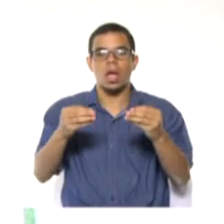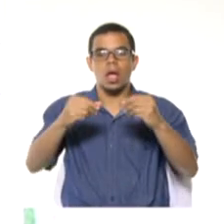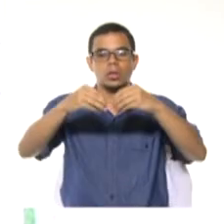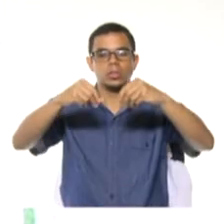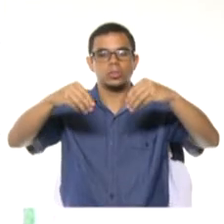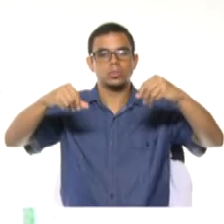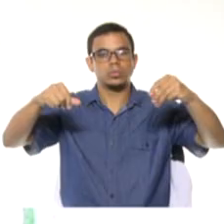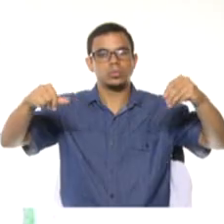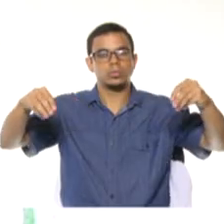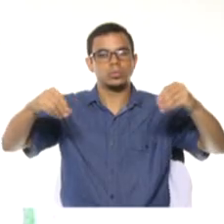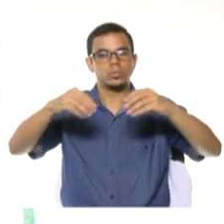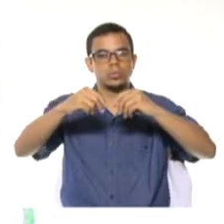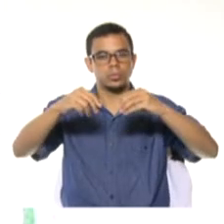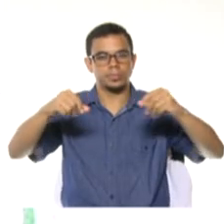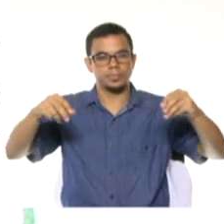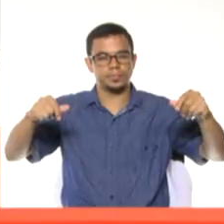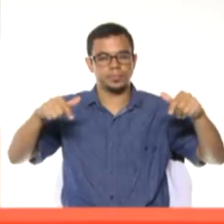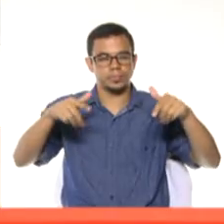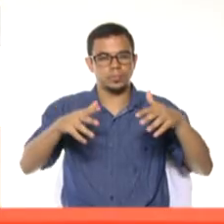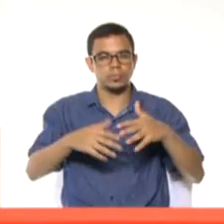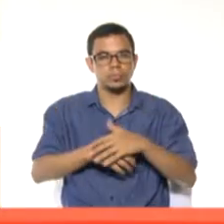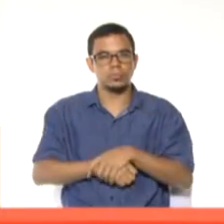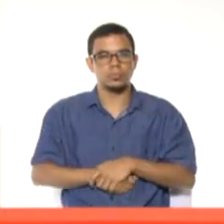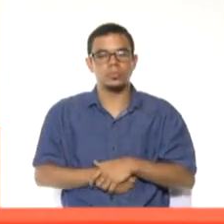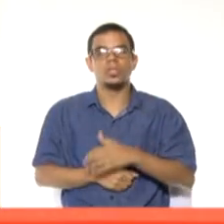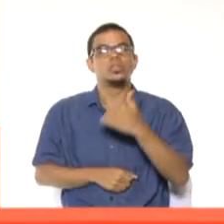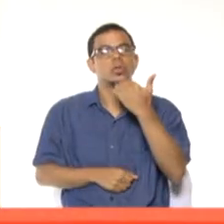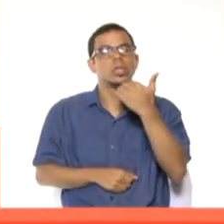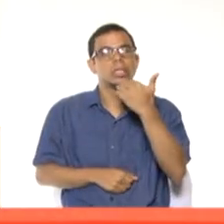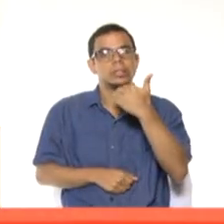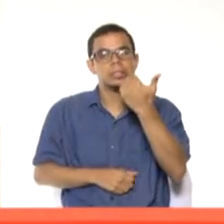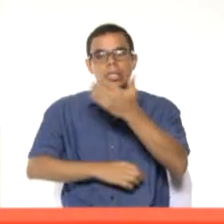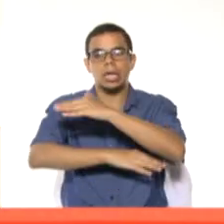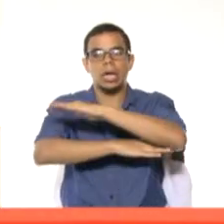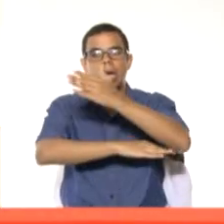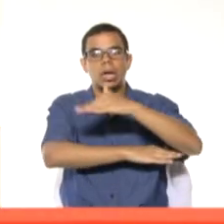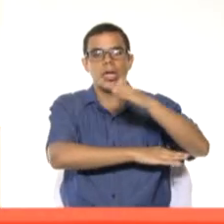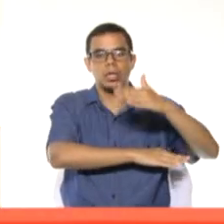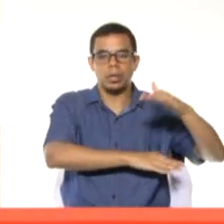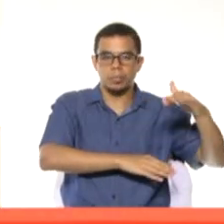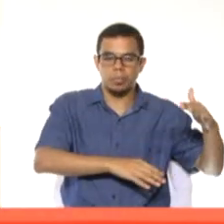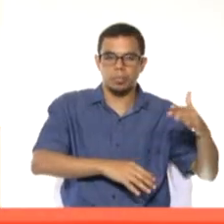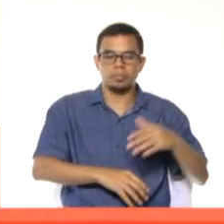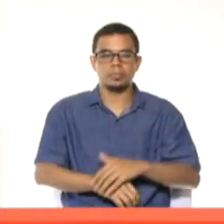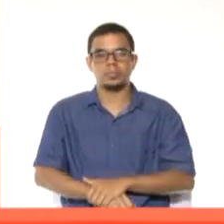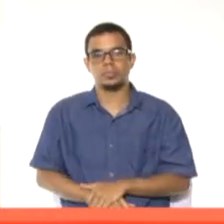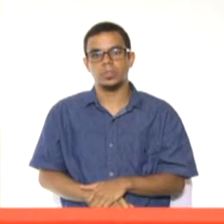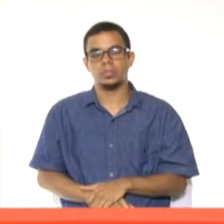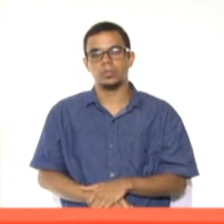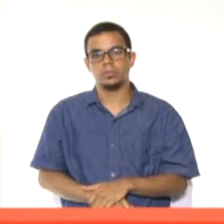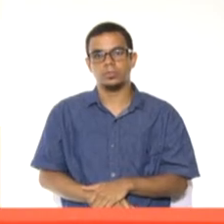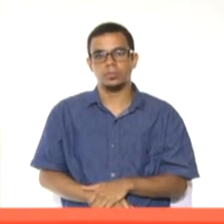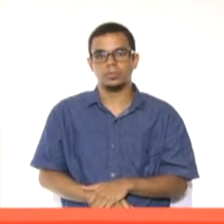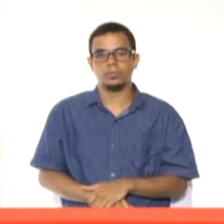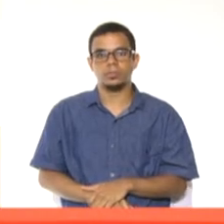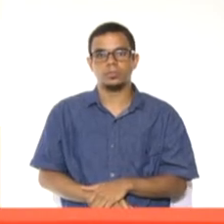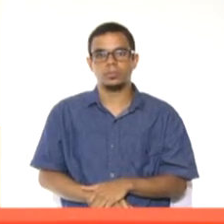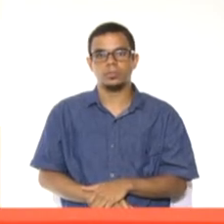arenoso, que son lo que conseguimos cercanos a la playa o el mismo material del cual